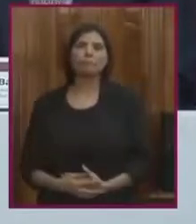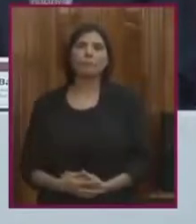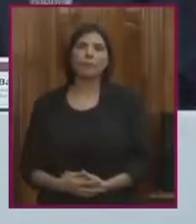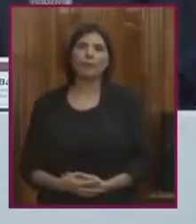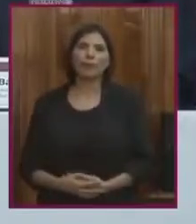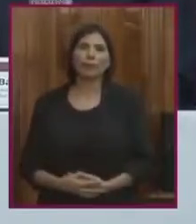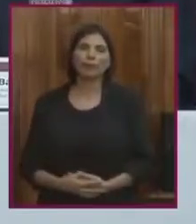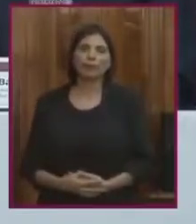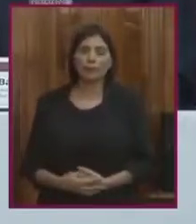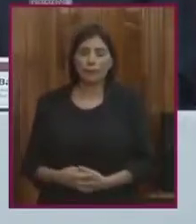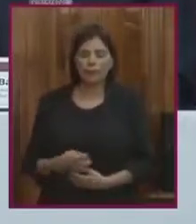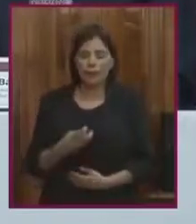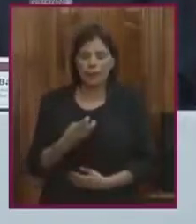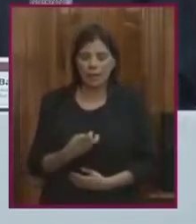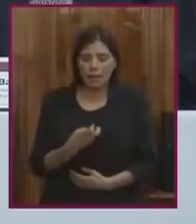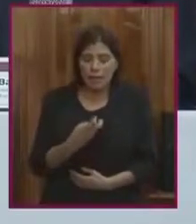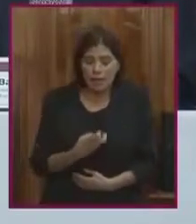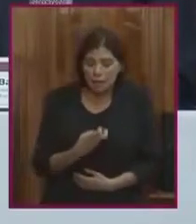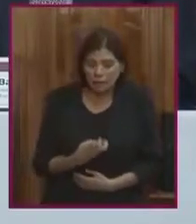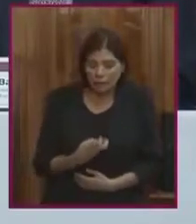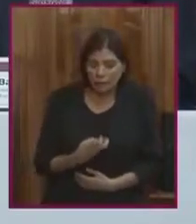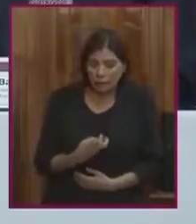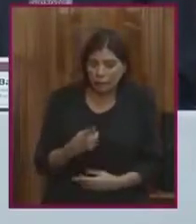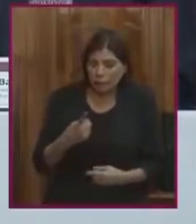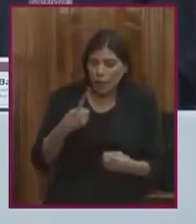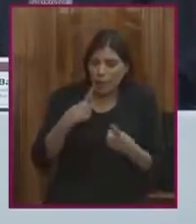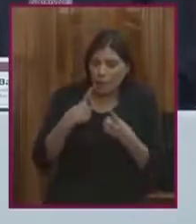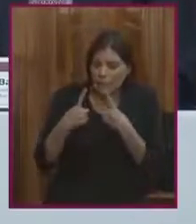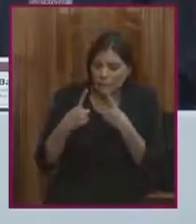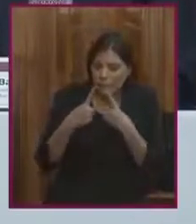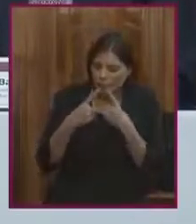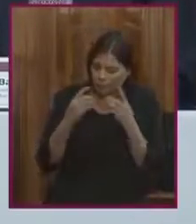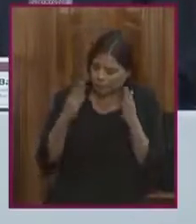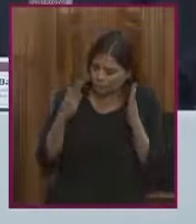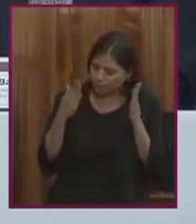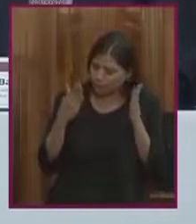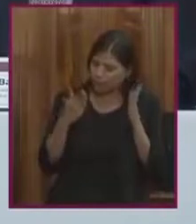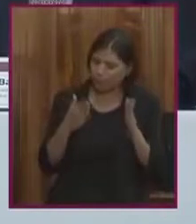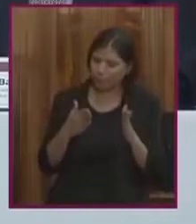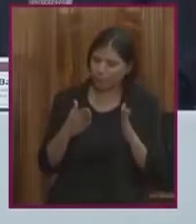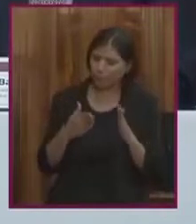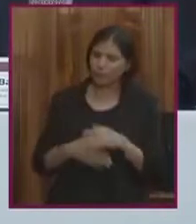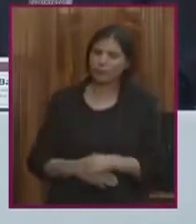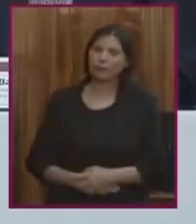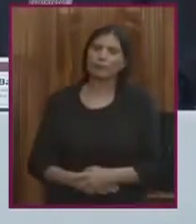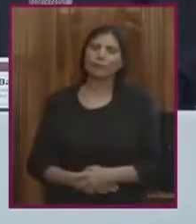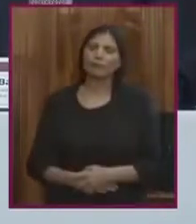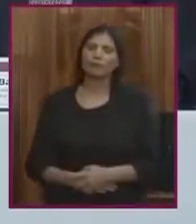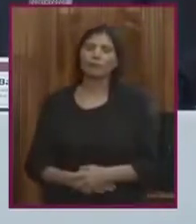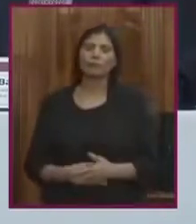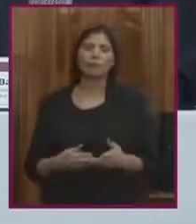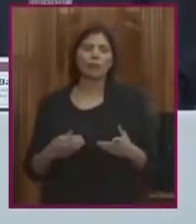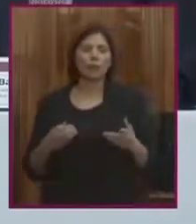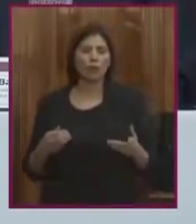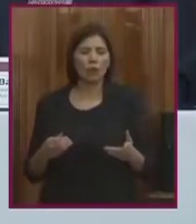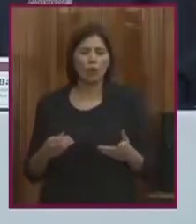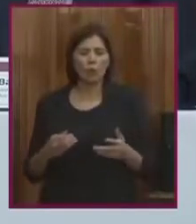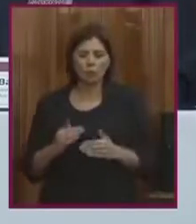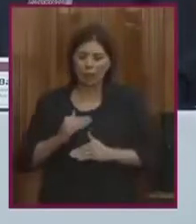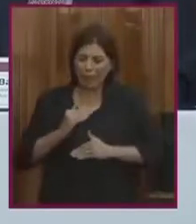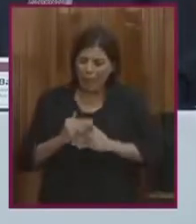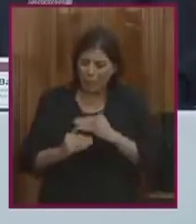algunos. Esto es el debate directo, ¿sí?, de cómo se define el proceso